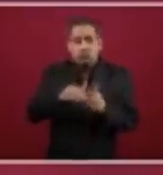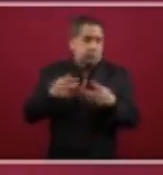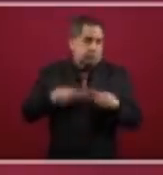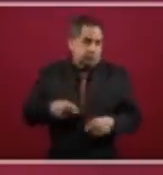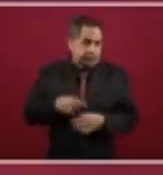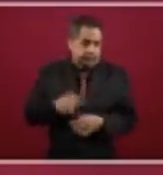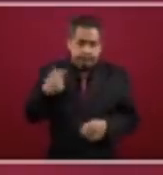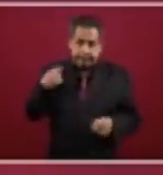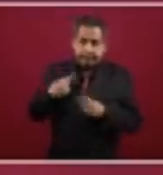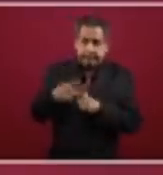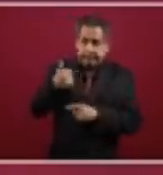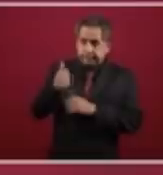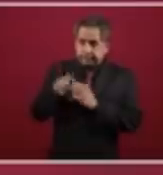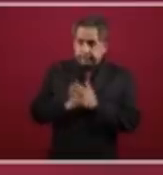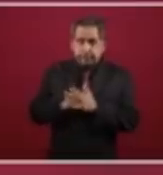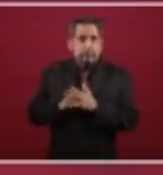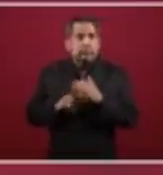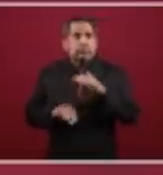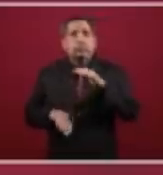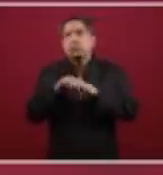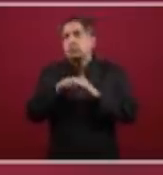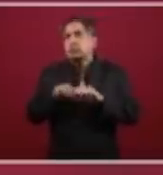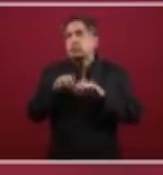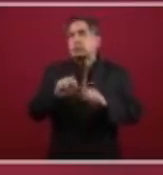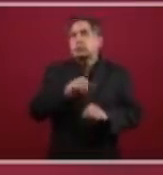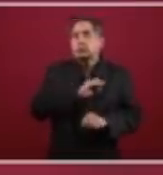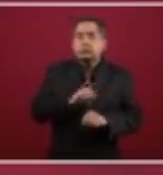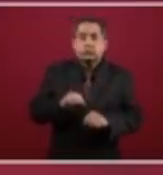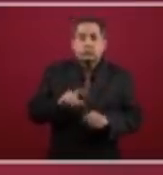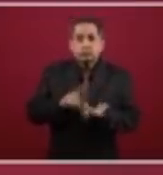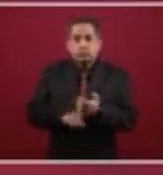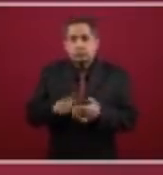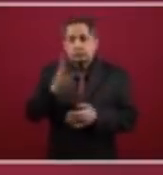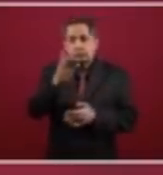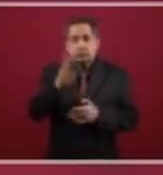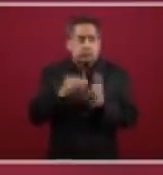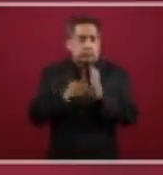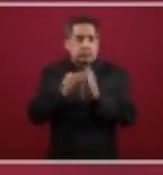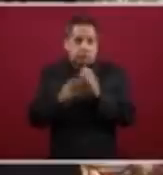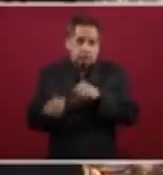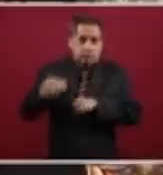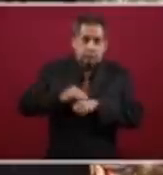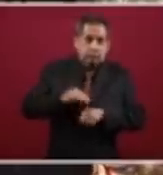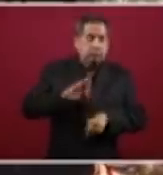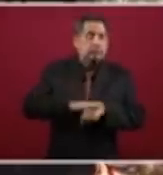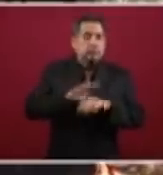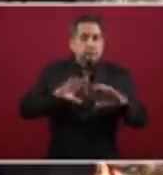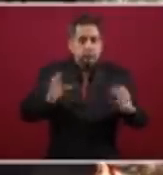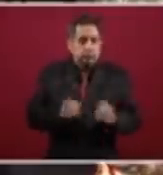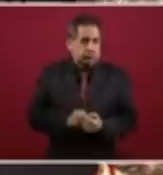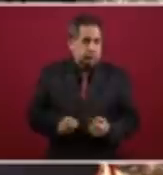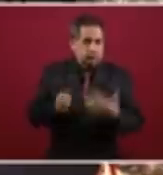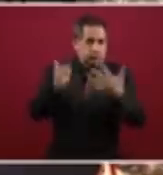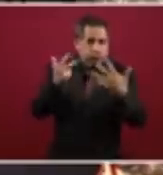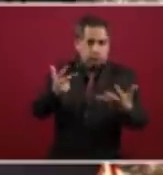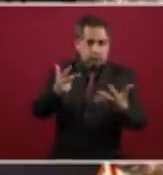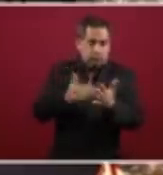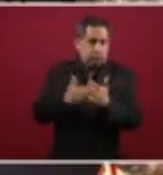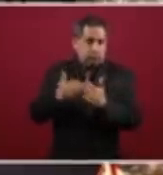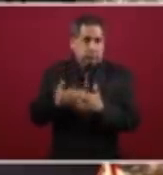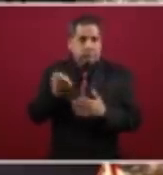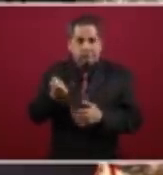En 6 meses estamos alcanzando los 3 millones adicionales. Esa es la velocidad de la